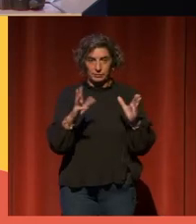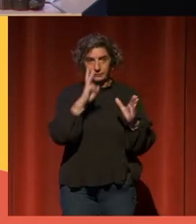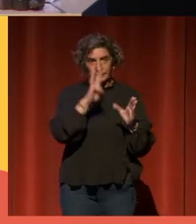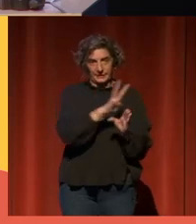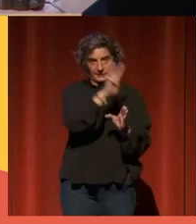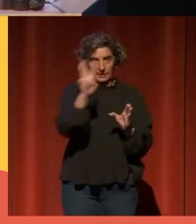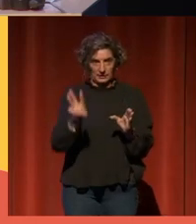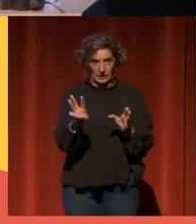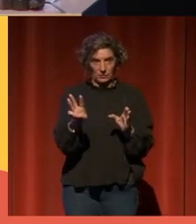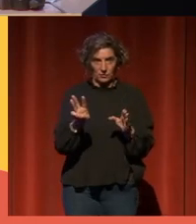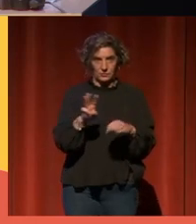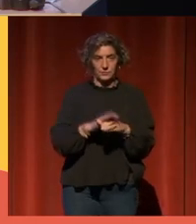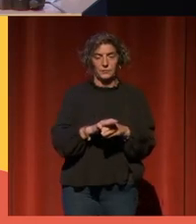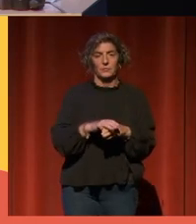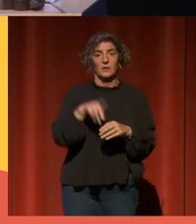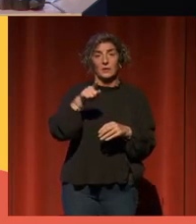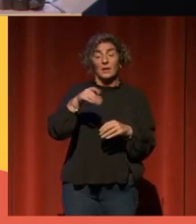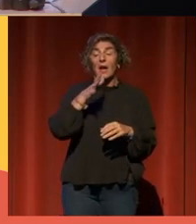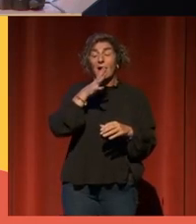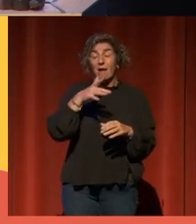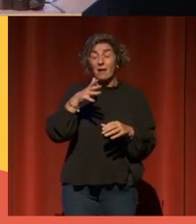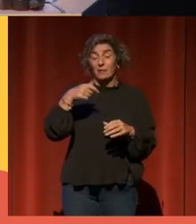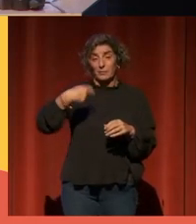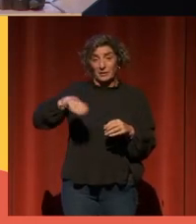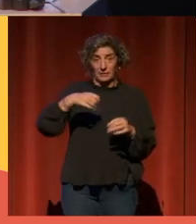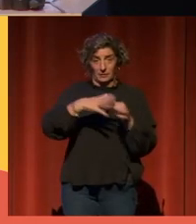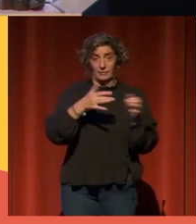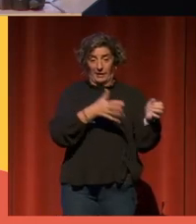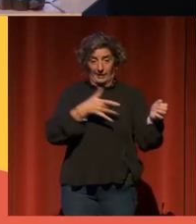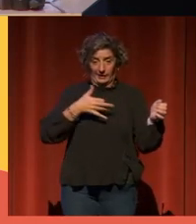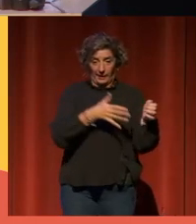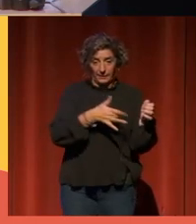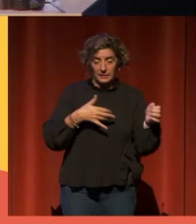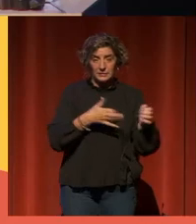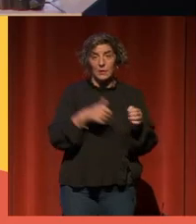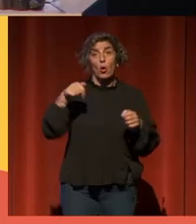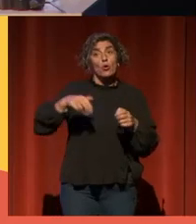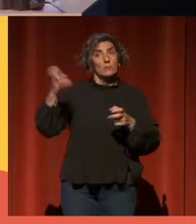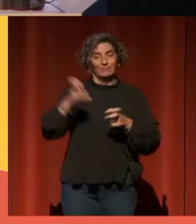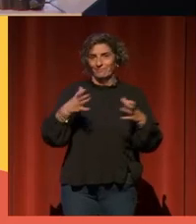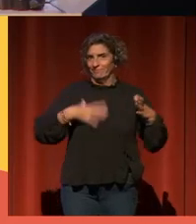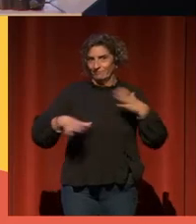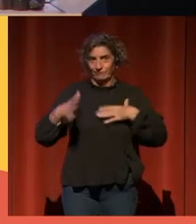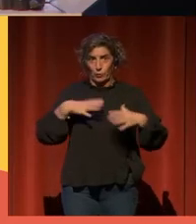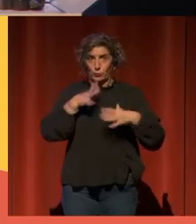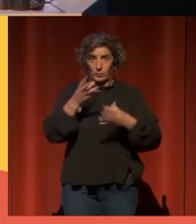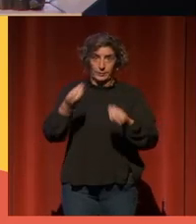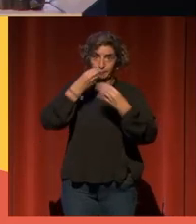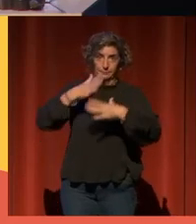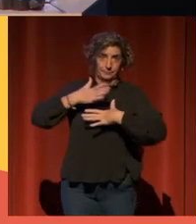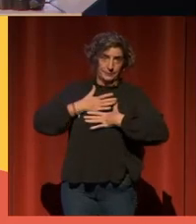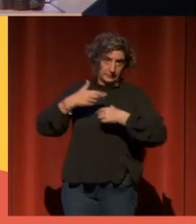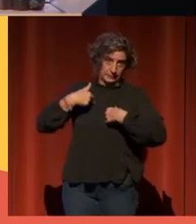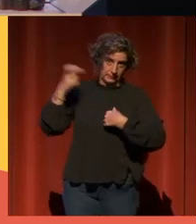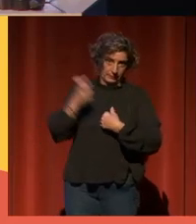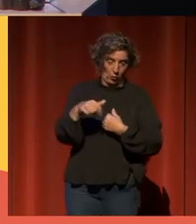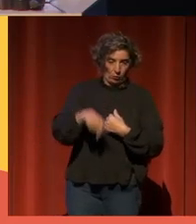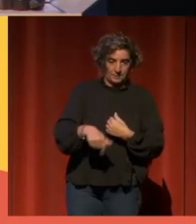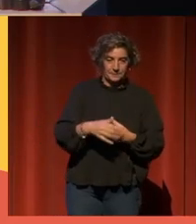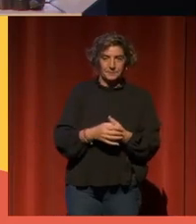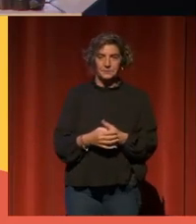Hamilton es el presidente Irlandés no pudo venir hoy es por eso que estoy aquí en su